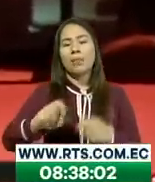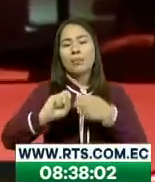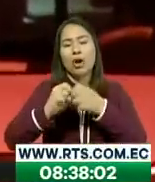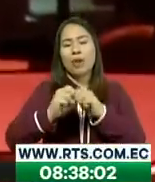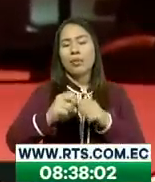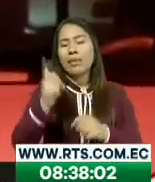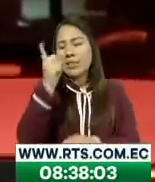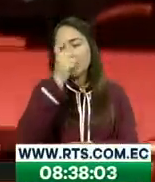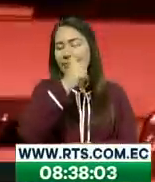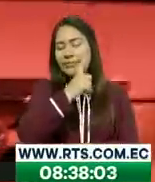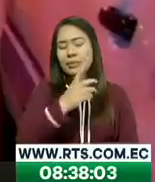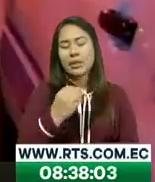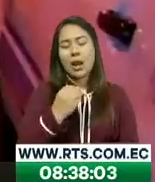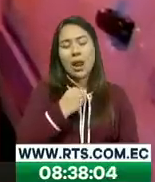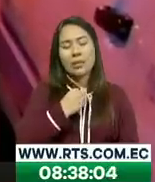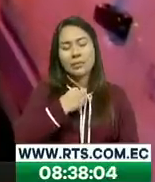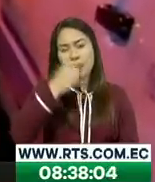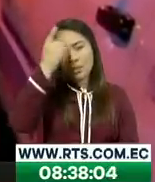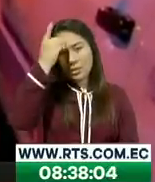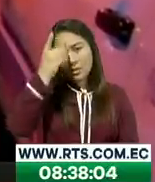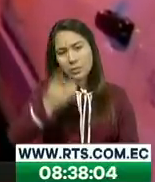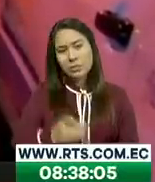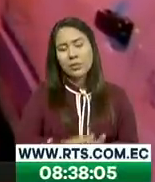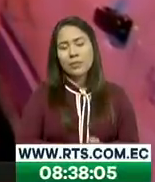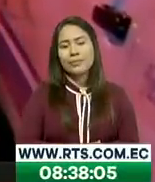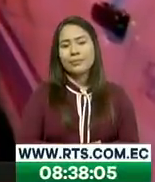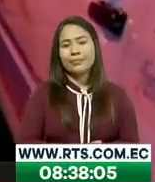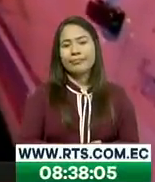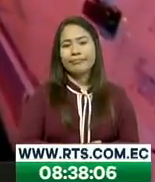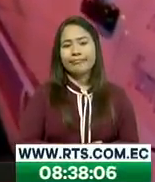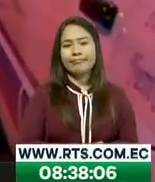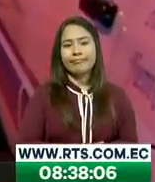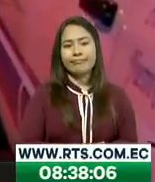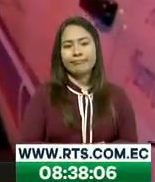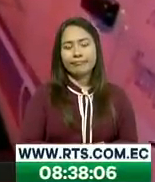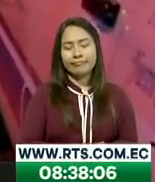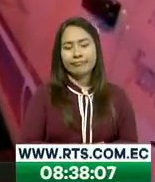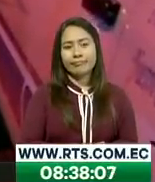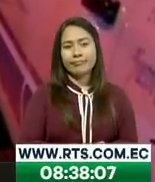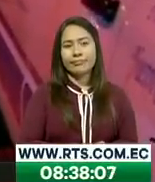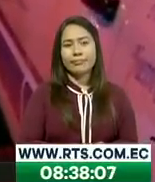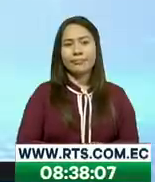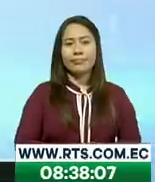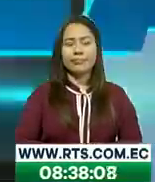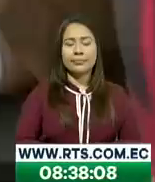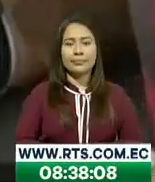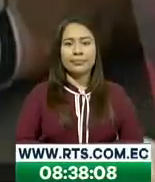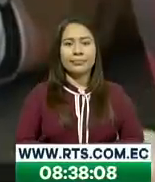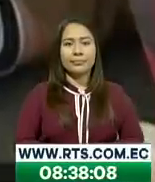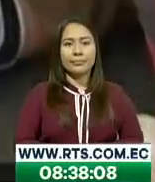difícil decisión. Informó José Morales.